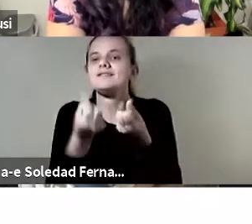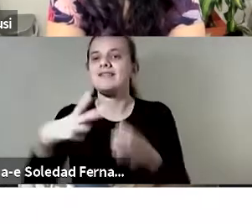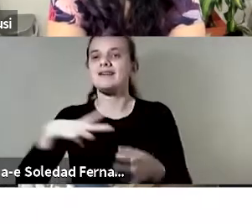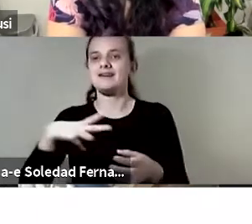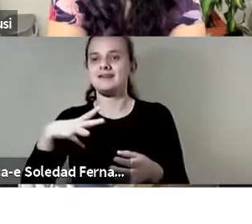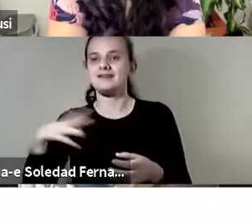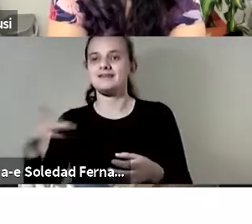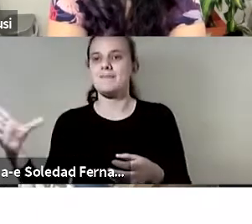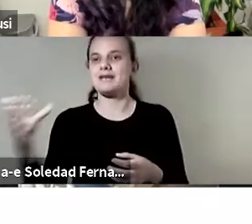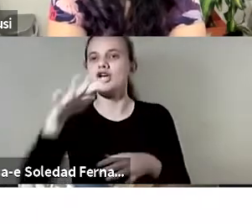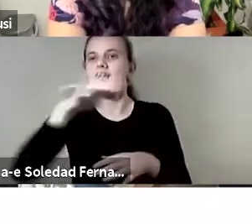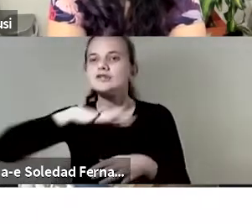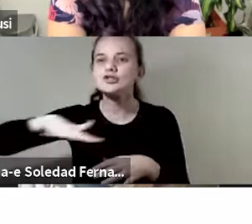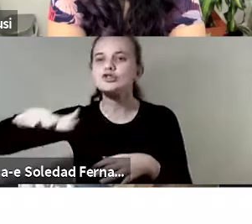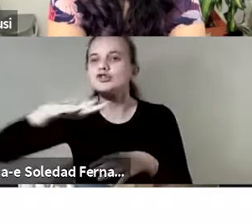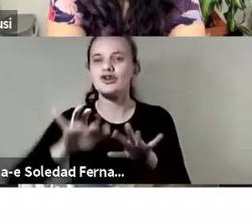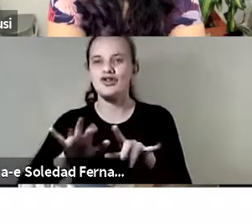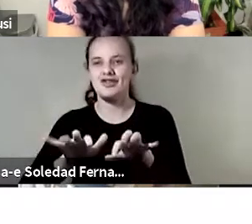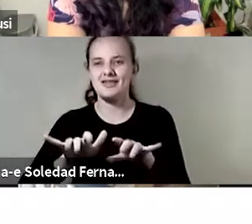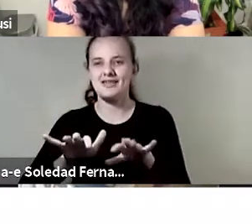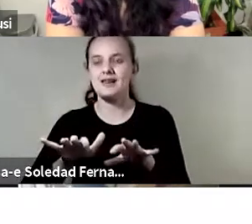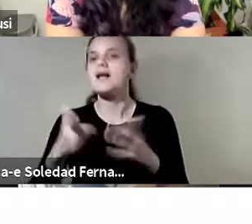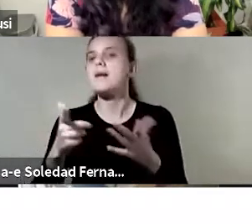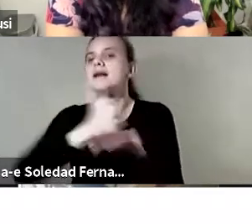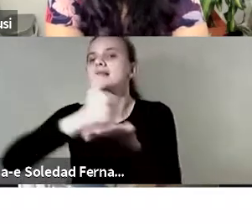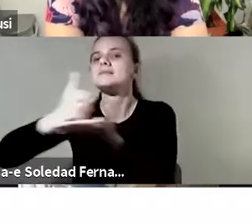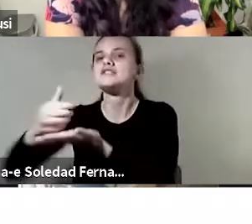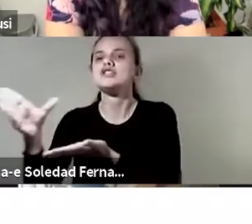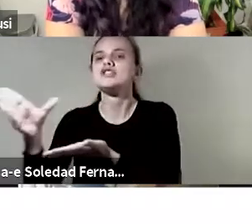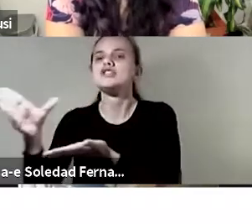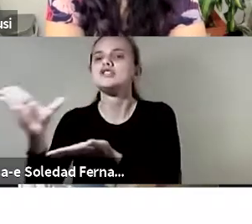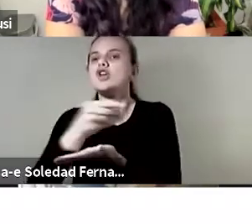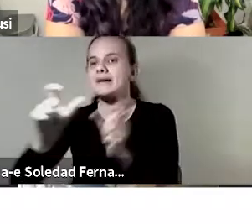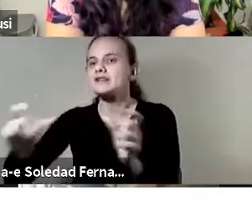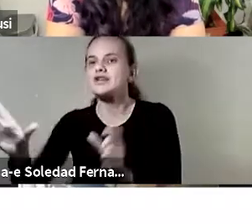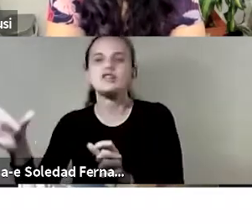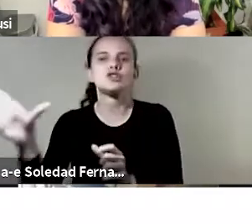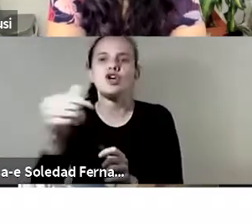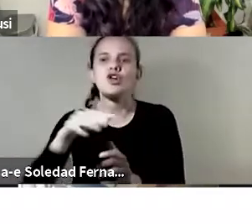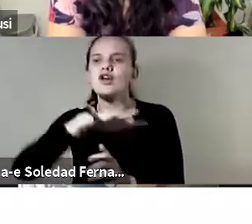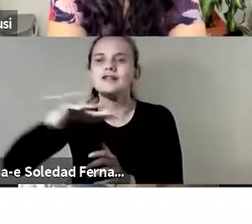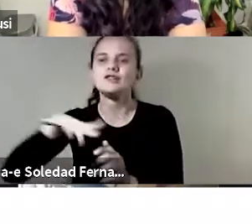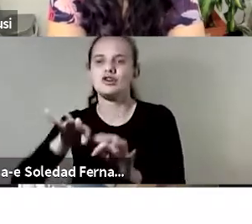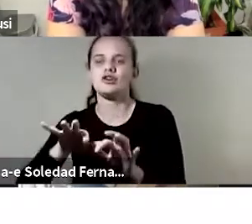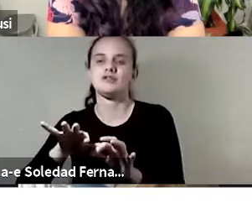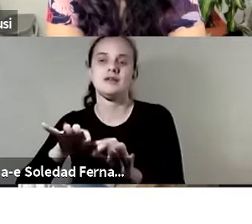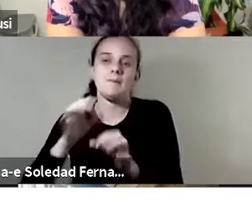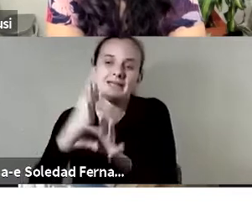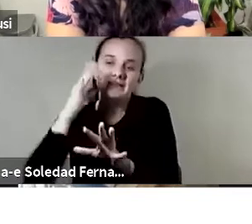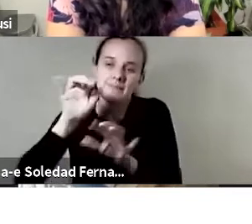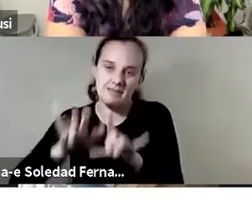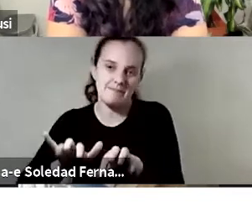como una fuente de riqueza para toda la humanidad y para el entorno digital. Eso lo vamos a ver en un ratito también, porque es tan importante la participación de todas las